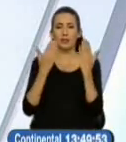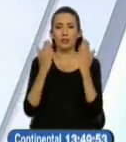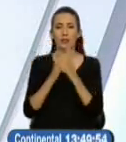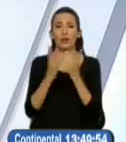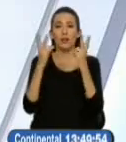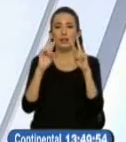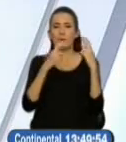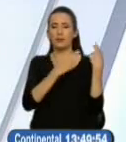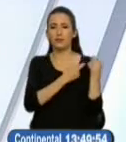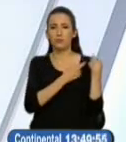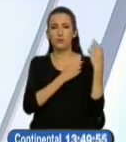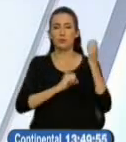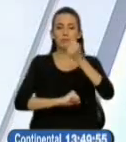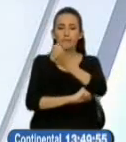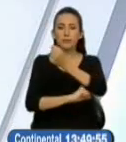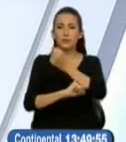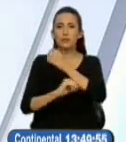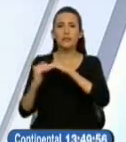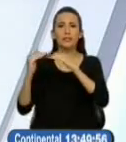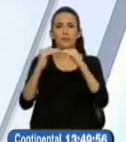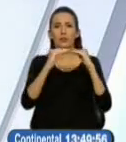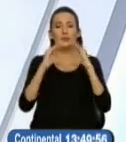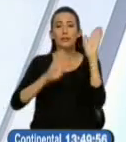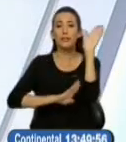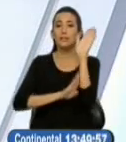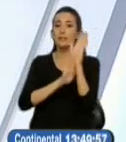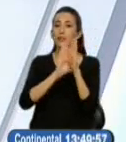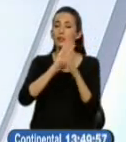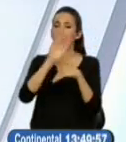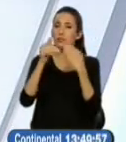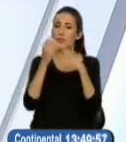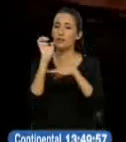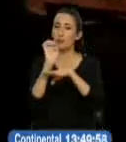corresponsables del fortalecimiento de la democracia y desarrollo de nuestro país.